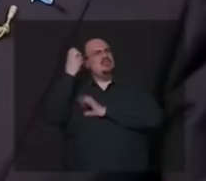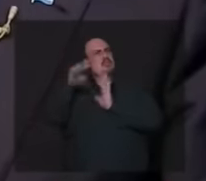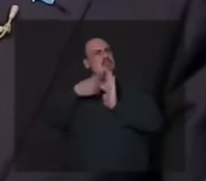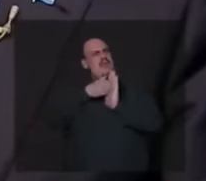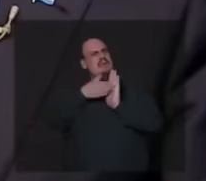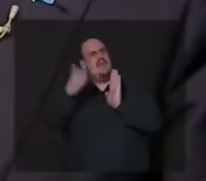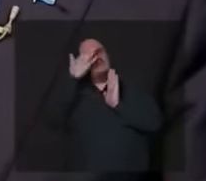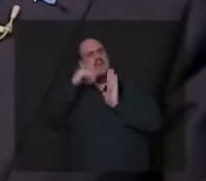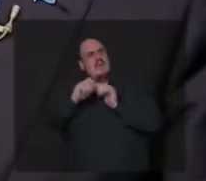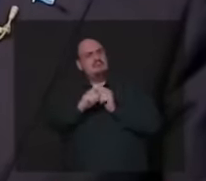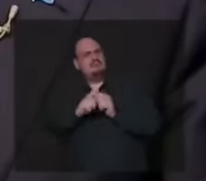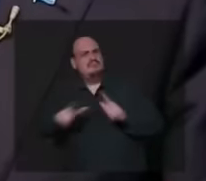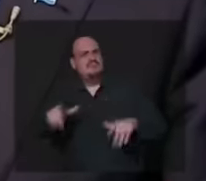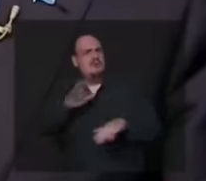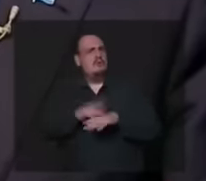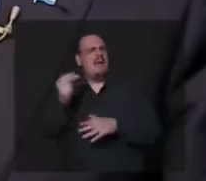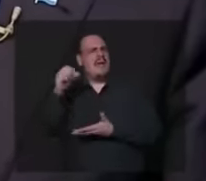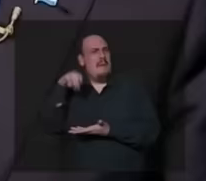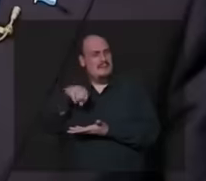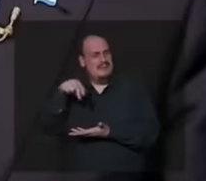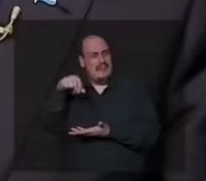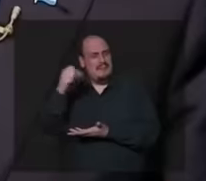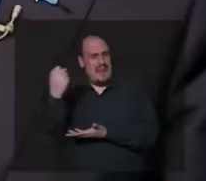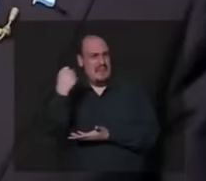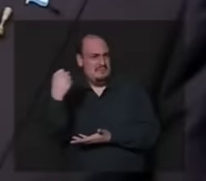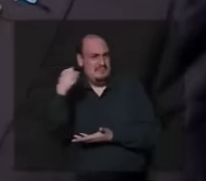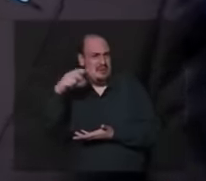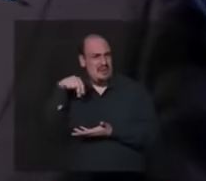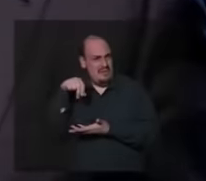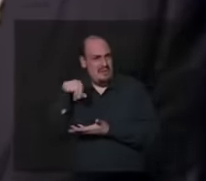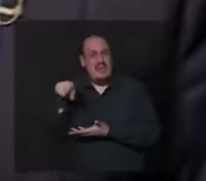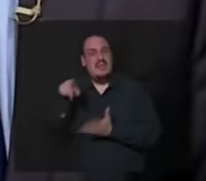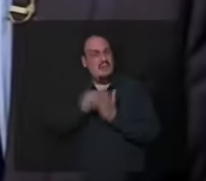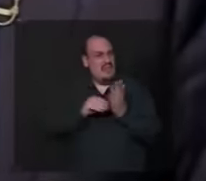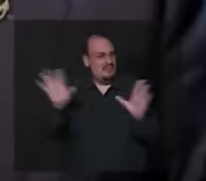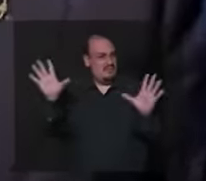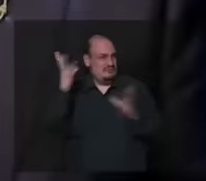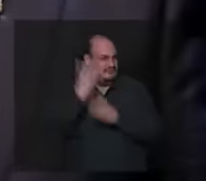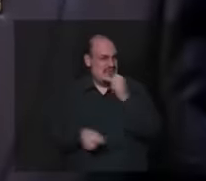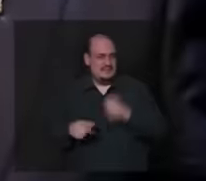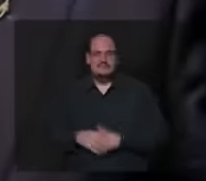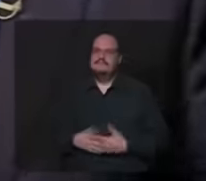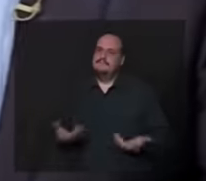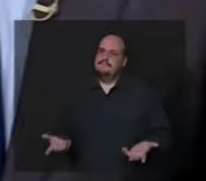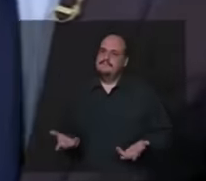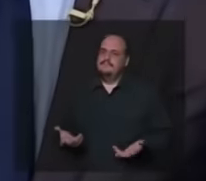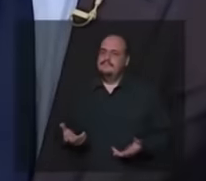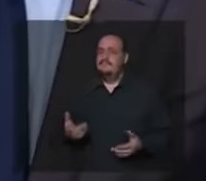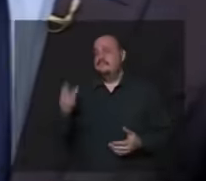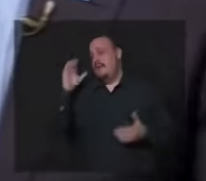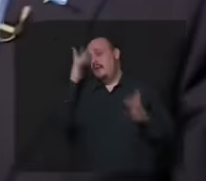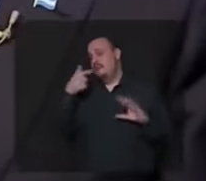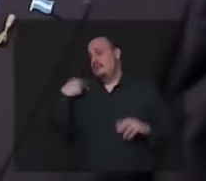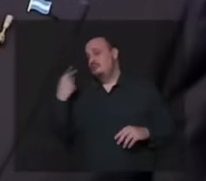caer fuertemente con la llegada del capitalismo. Te están fallando los datos. Javier, desgraciadamente tenemos miradas distintas. Yo